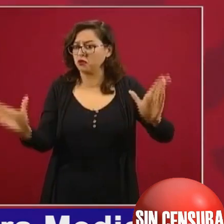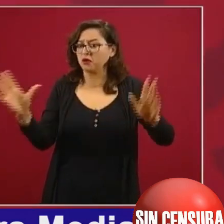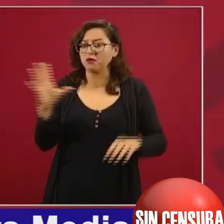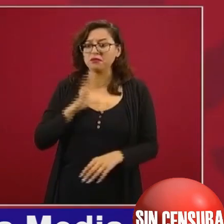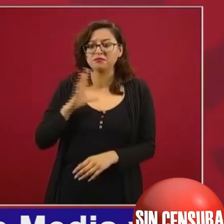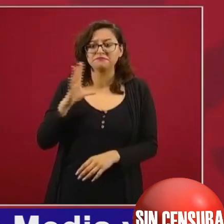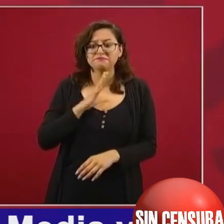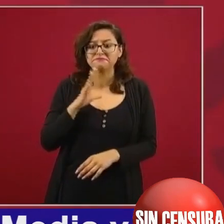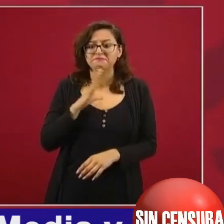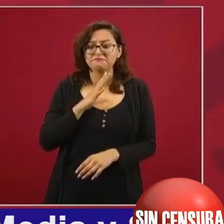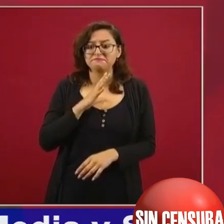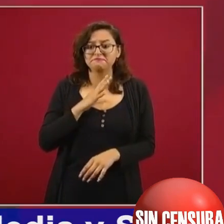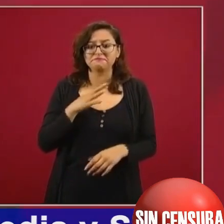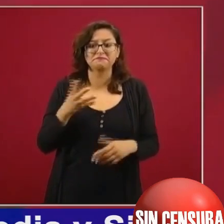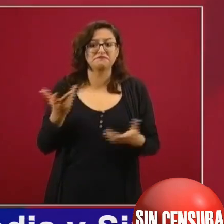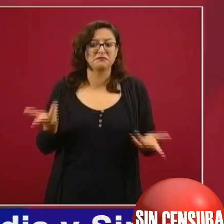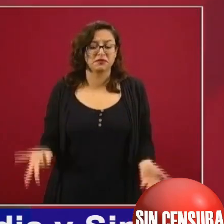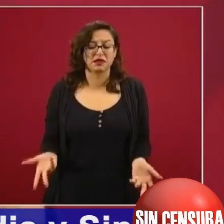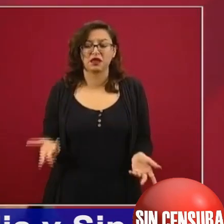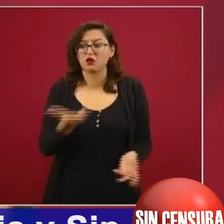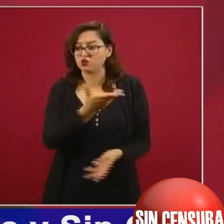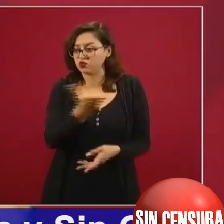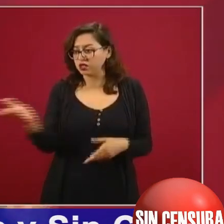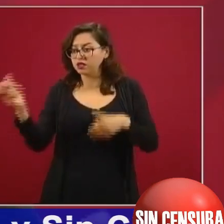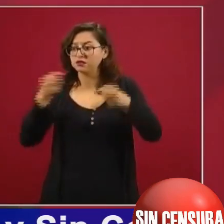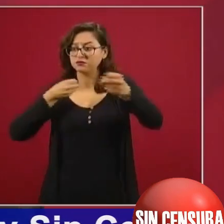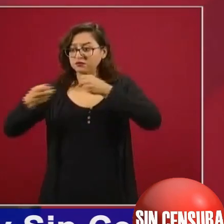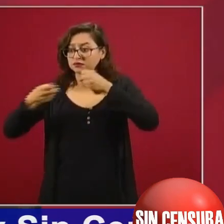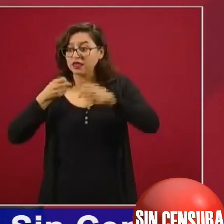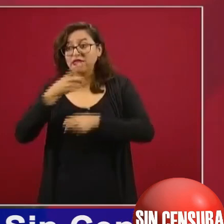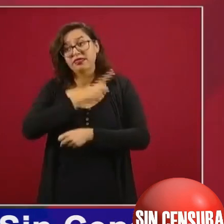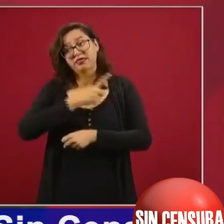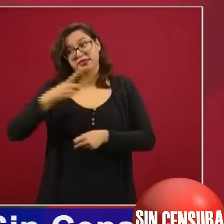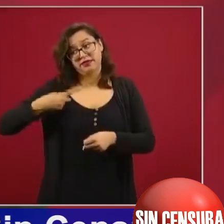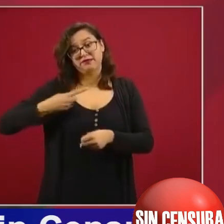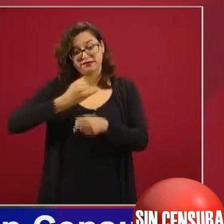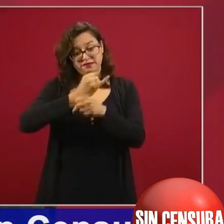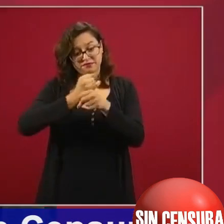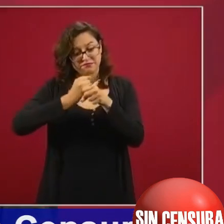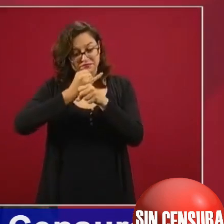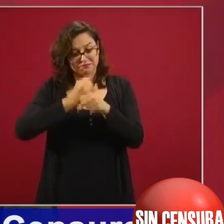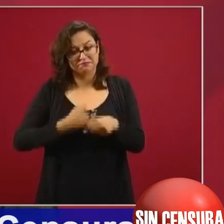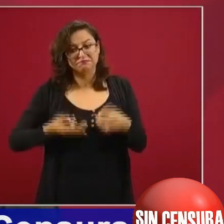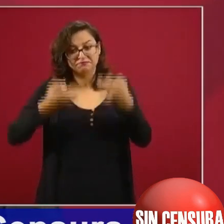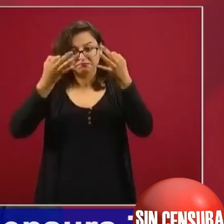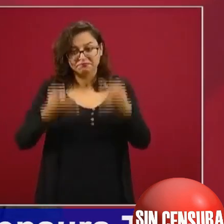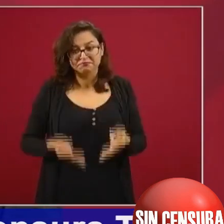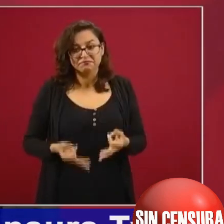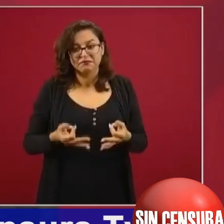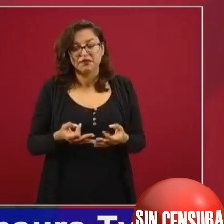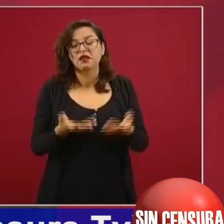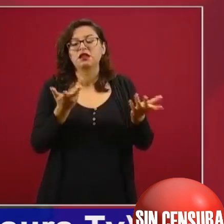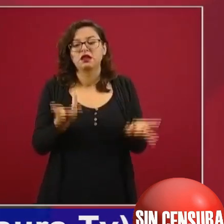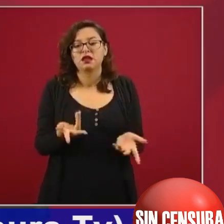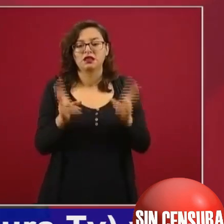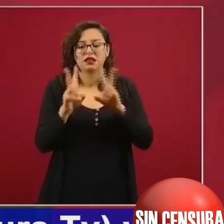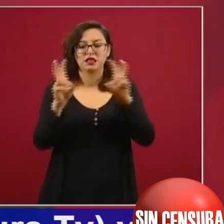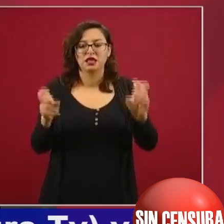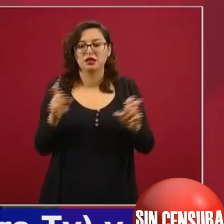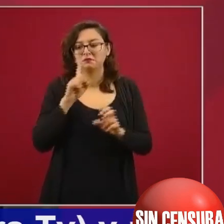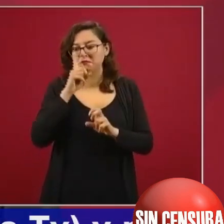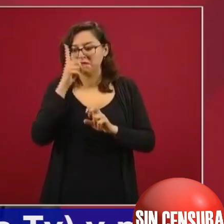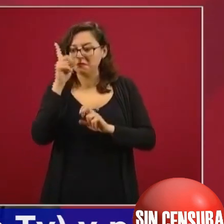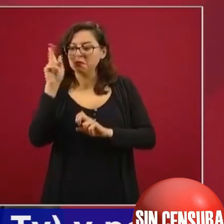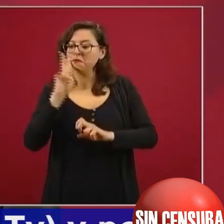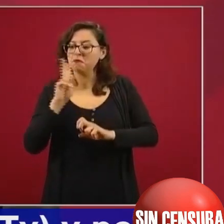que es parte del oficio periodístico consultar las fuentes primarias. En esta ocasión, sobre las pruebas, no